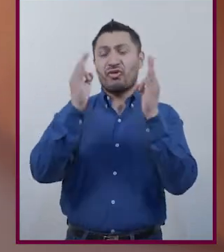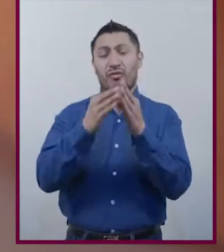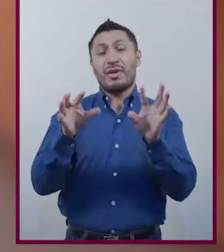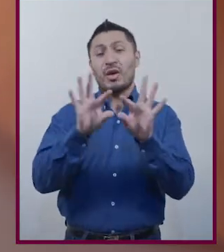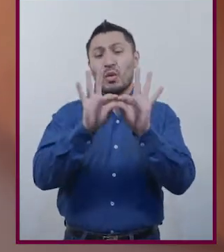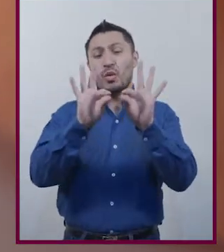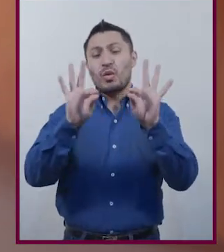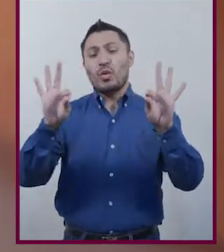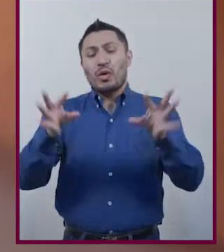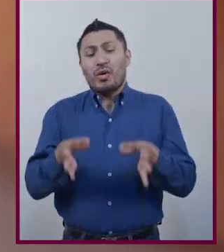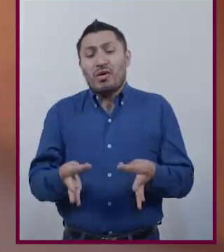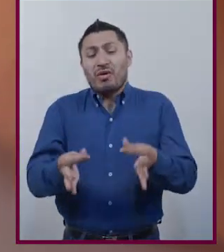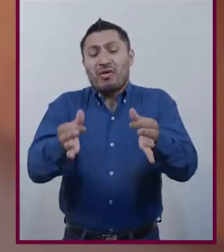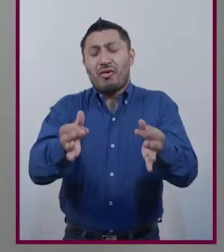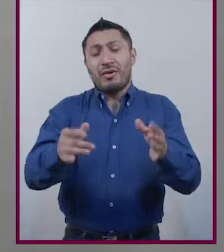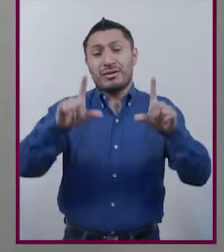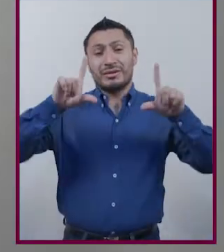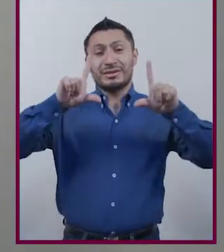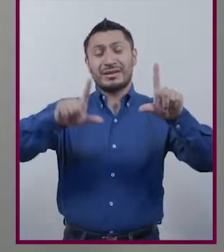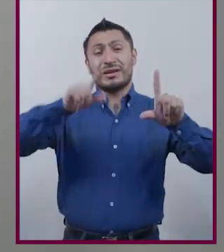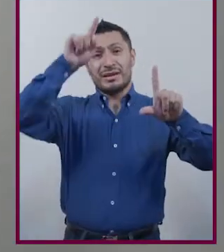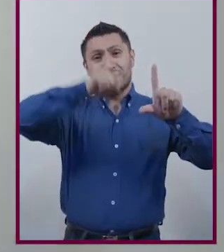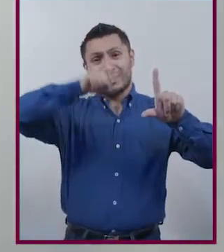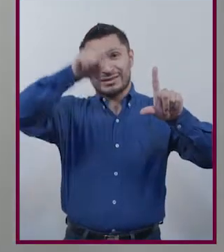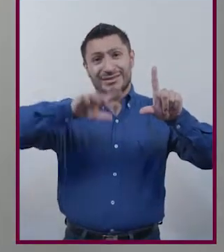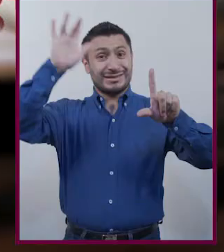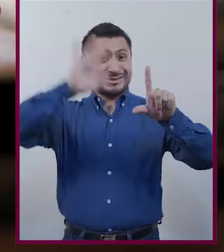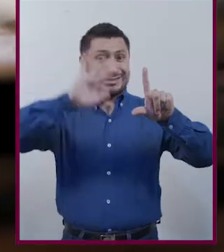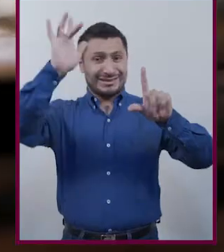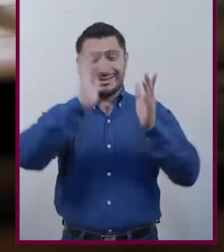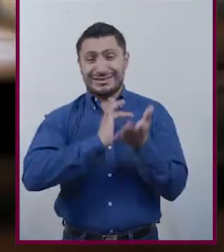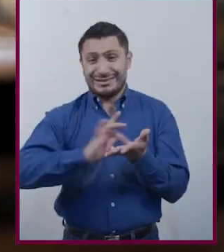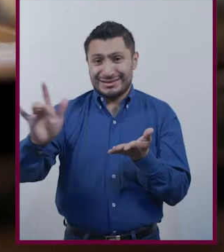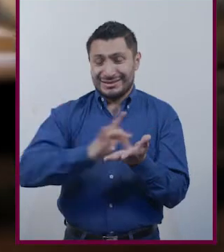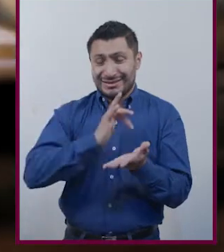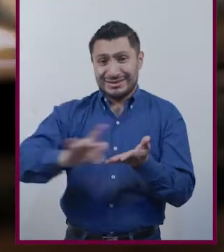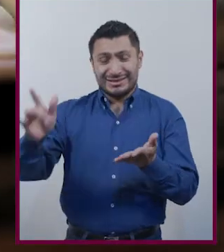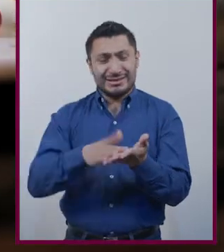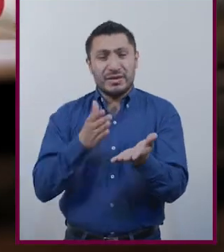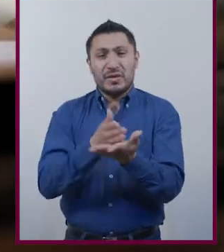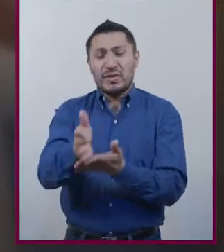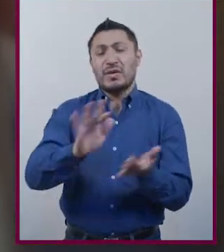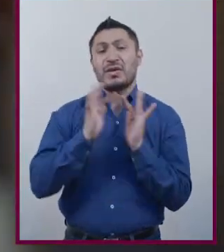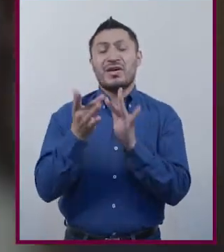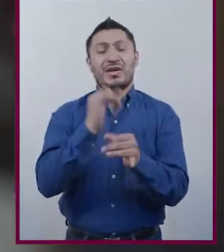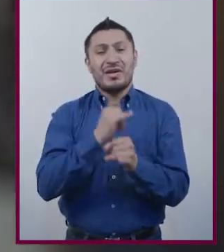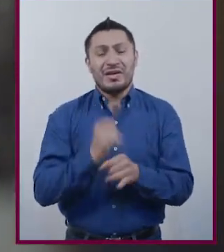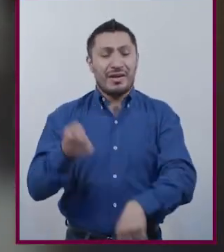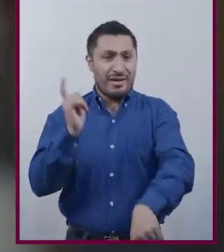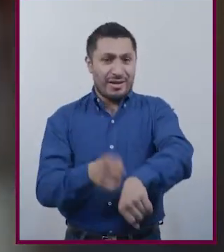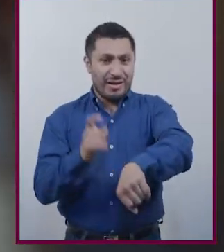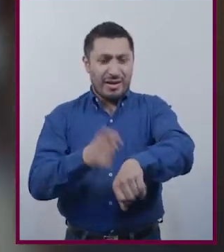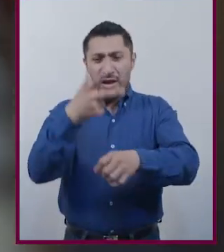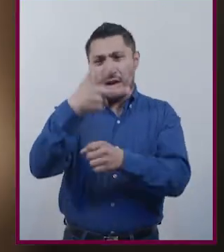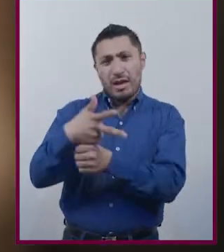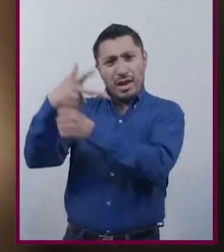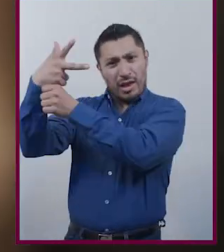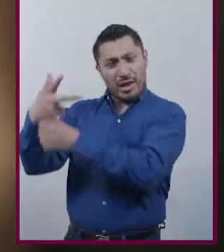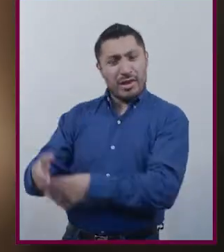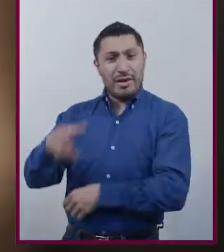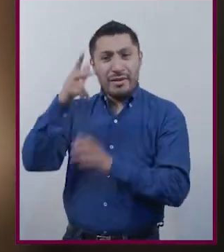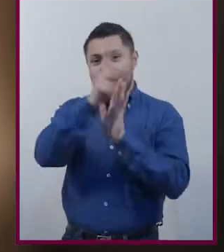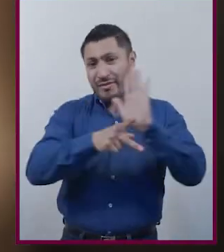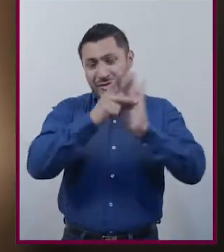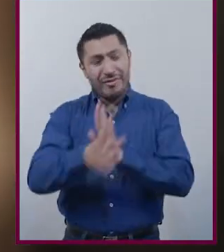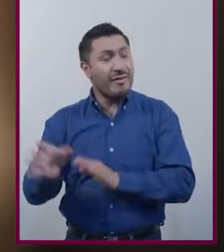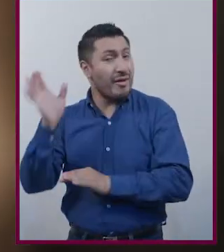delgados, pantallas táctiles a gran tamaño y resolución, acceso a redes sociales, reloj, cámara de video y audio.